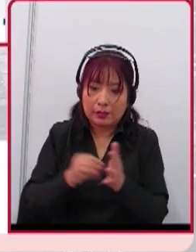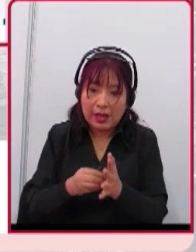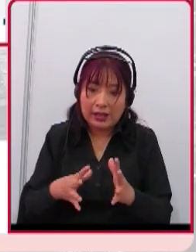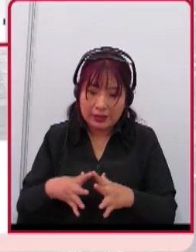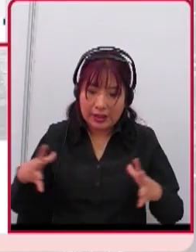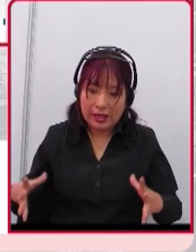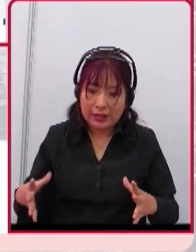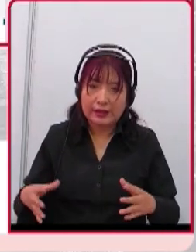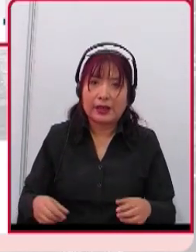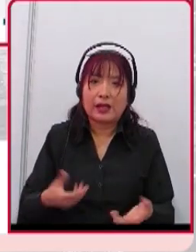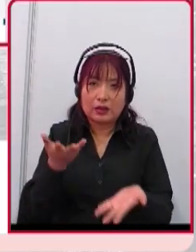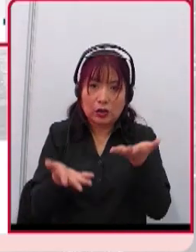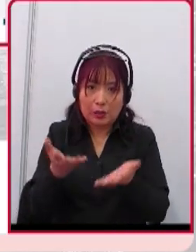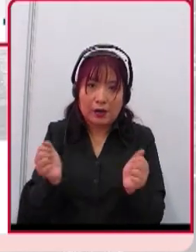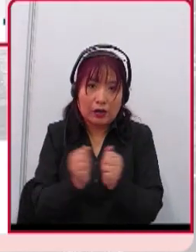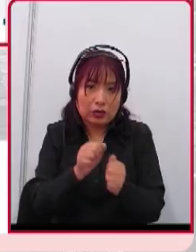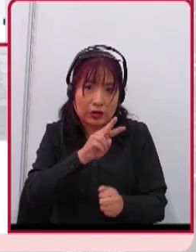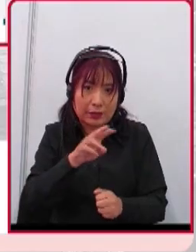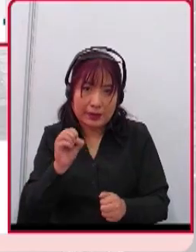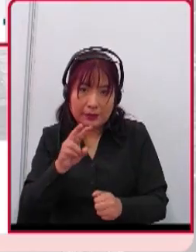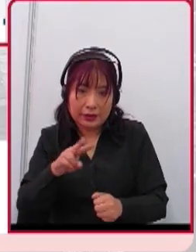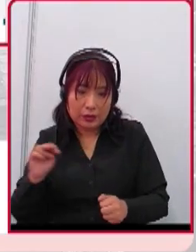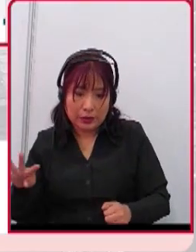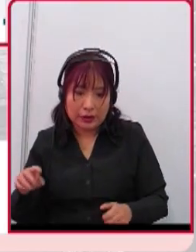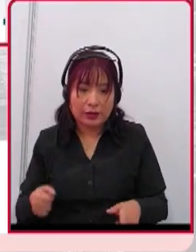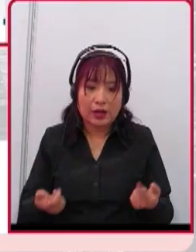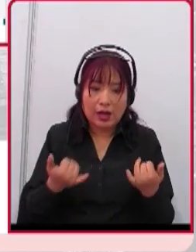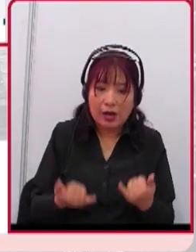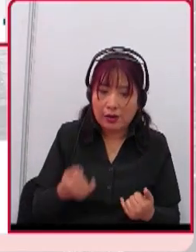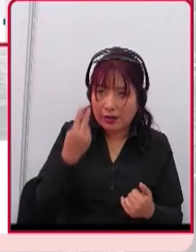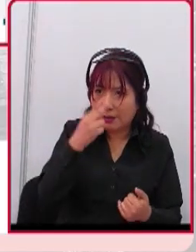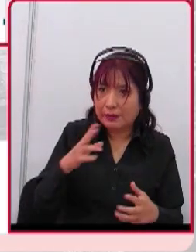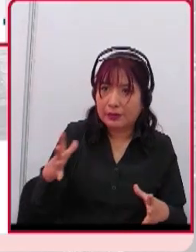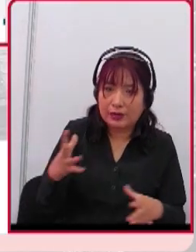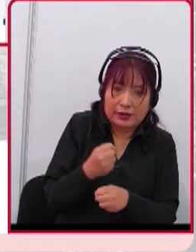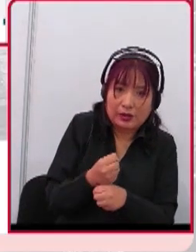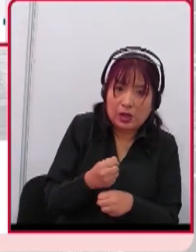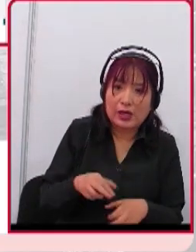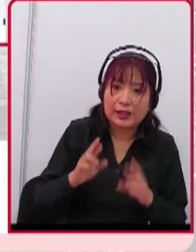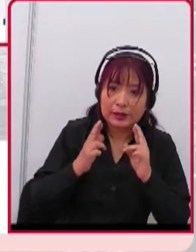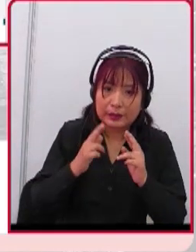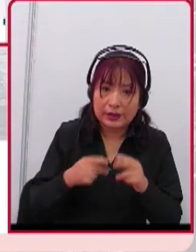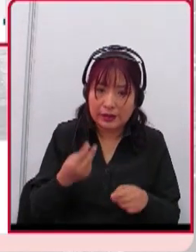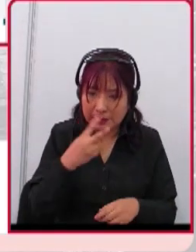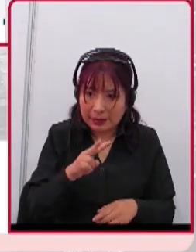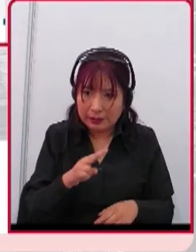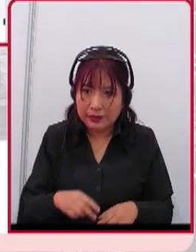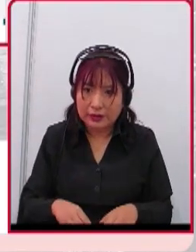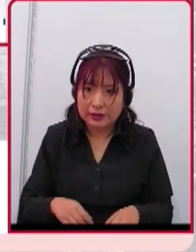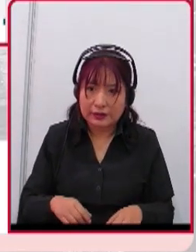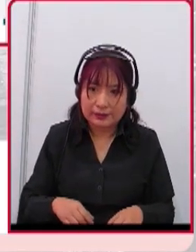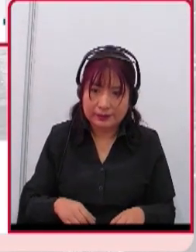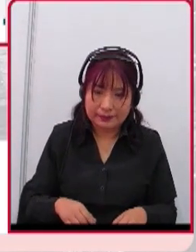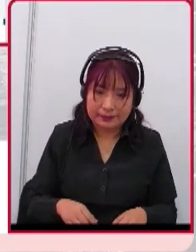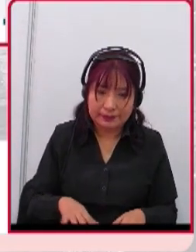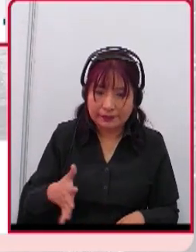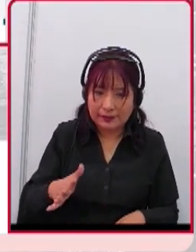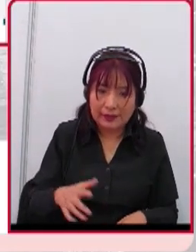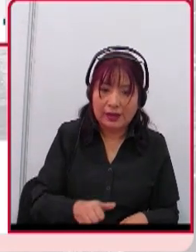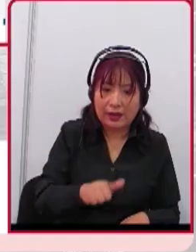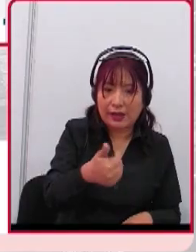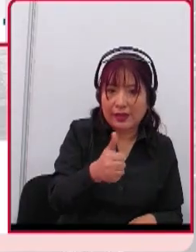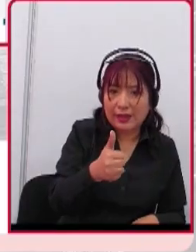2024. Algunas conclusiones, porque el tiempo apremia, podemos ver que por cada 10 millones de inversión